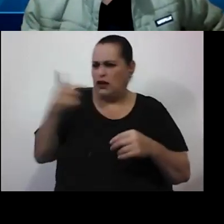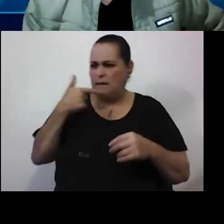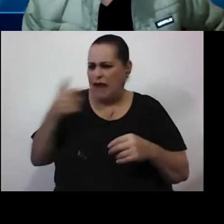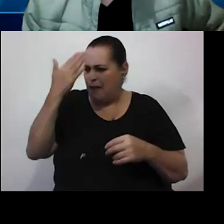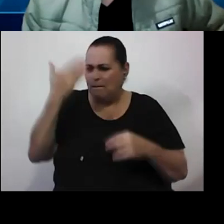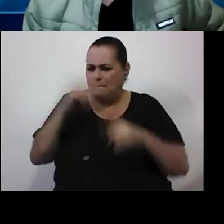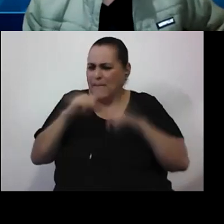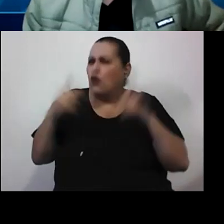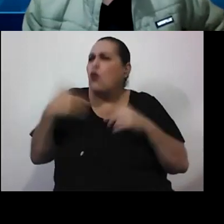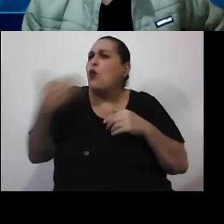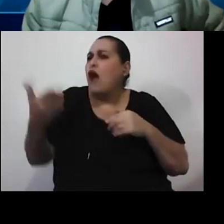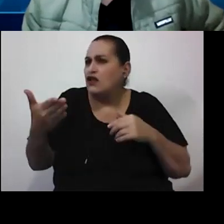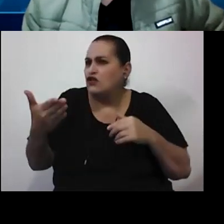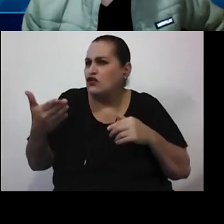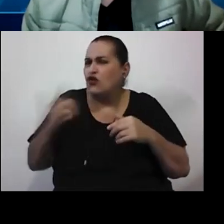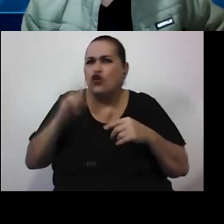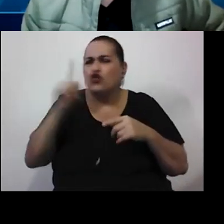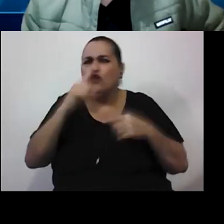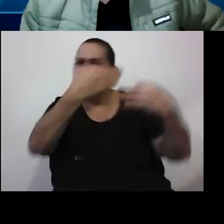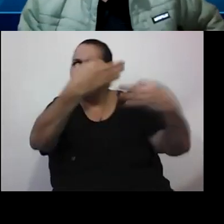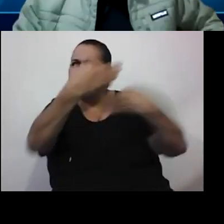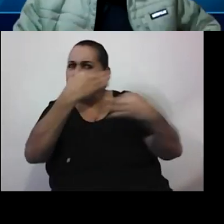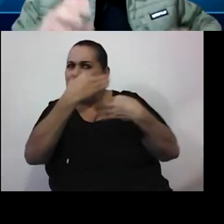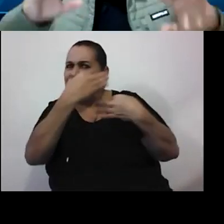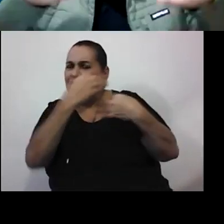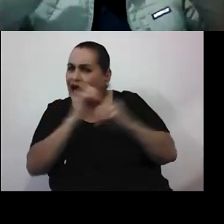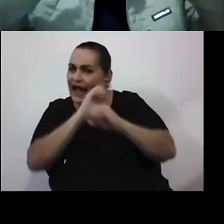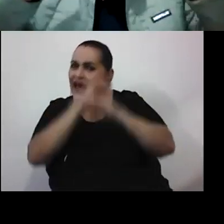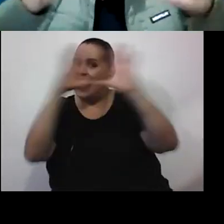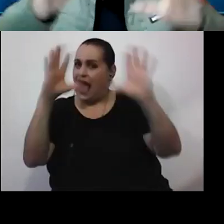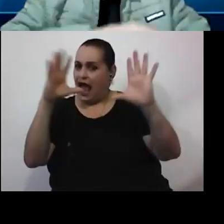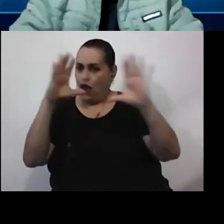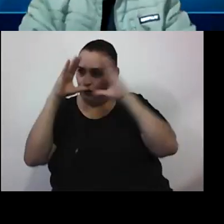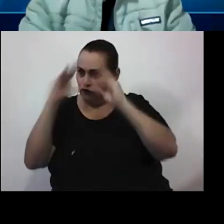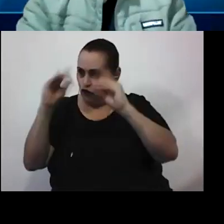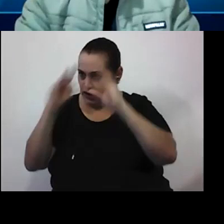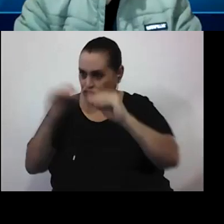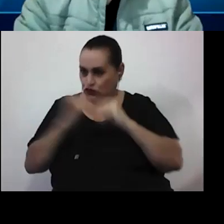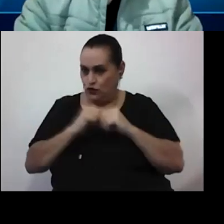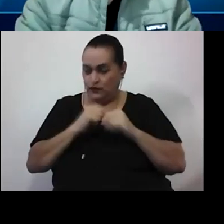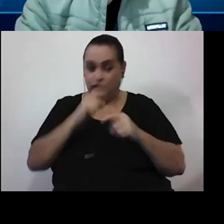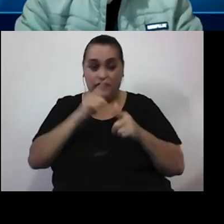lo que se espera que haga. A veces no está clara esa información. Y si consideramos